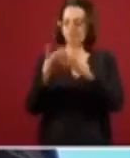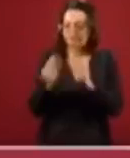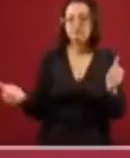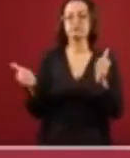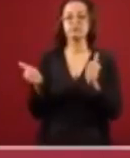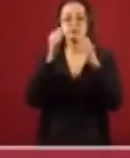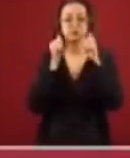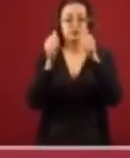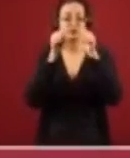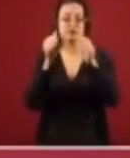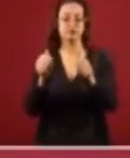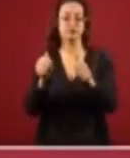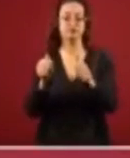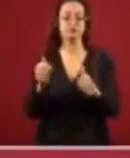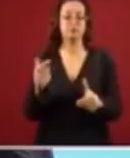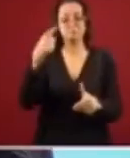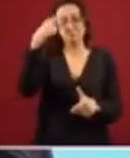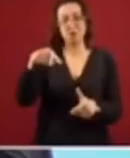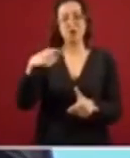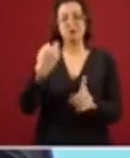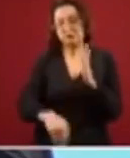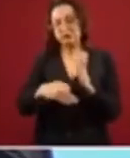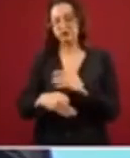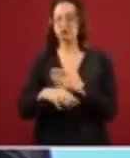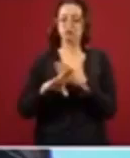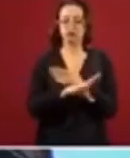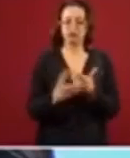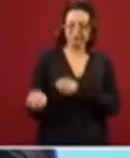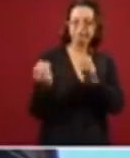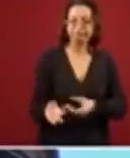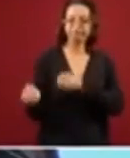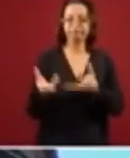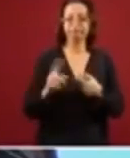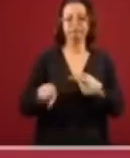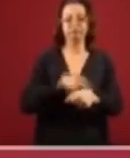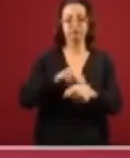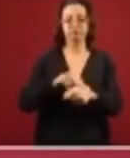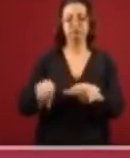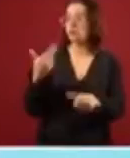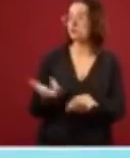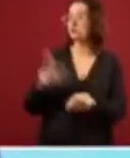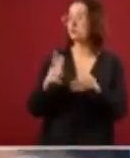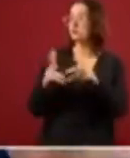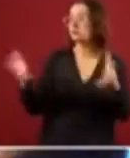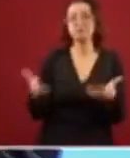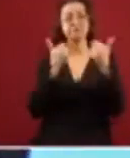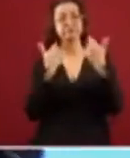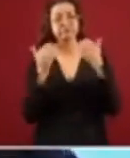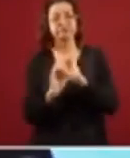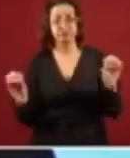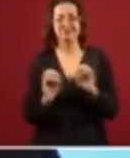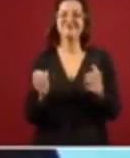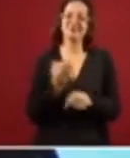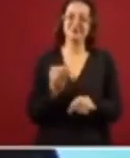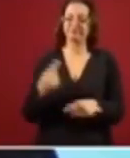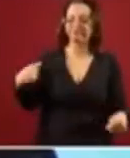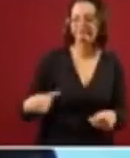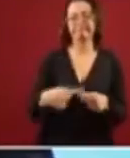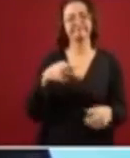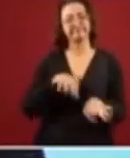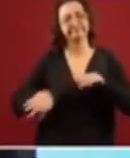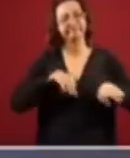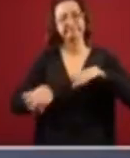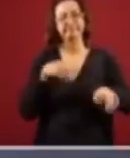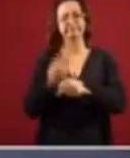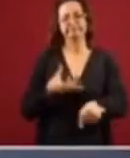que no haya estos faltantes de médicos y de hospitales. Entonces, estamos en eso. Se